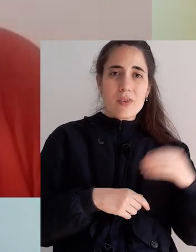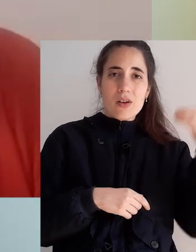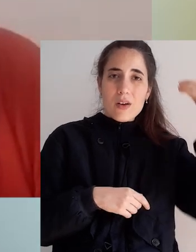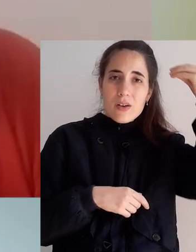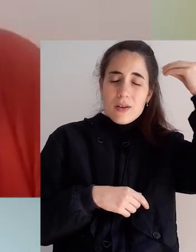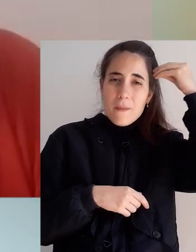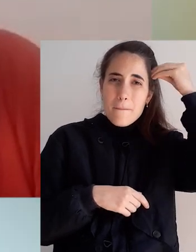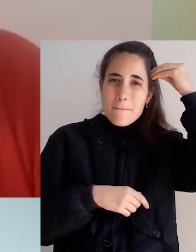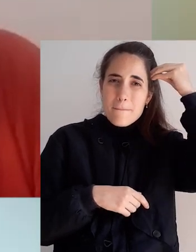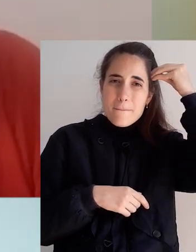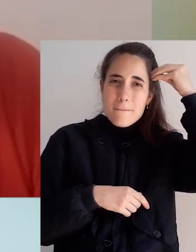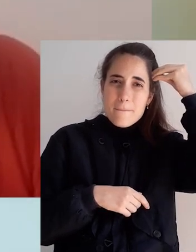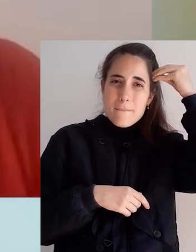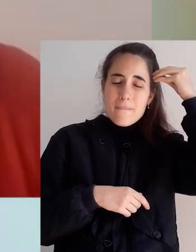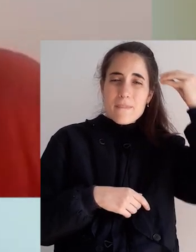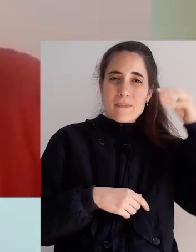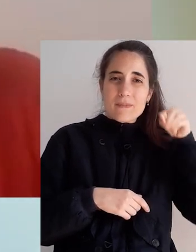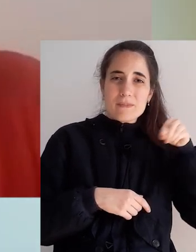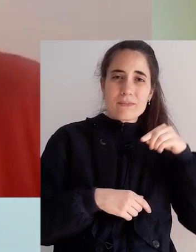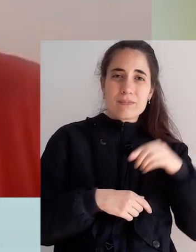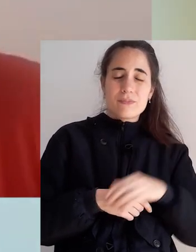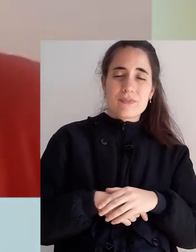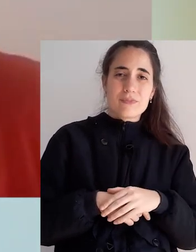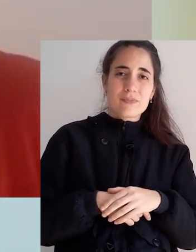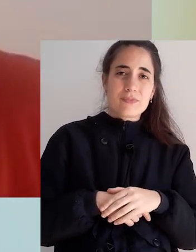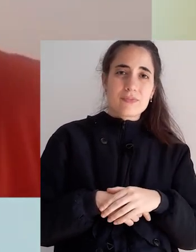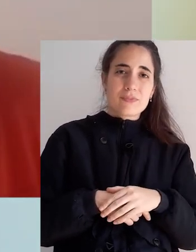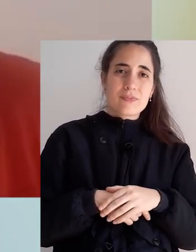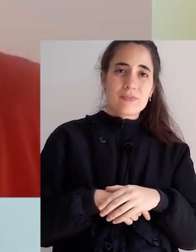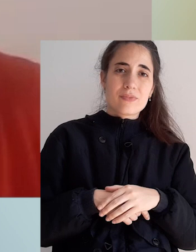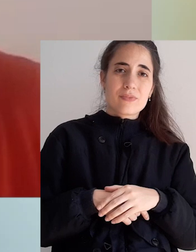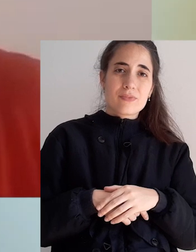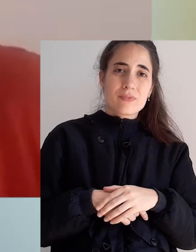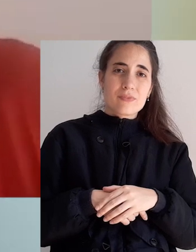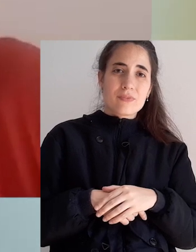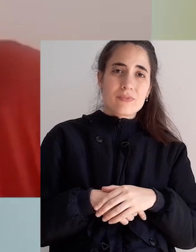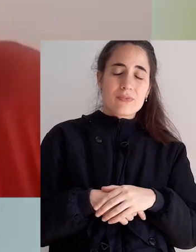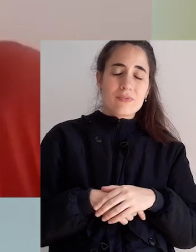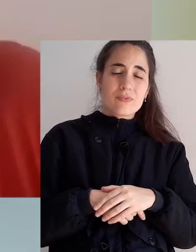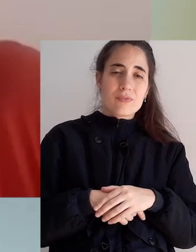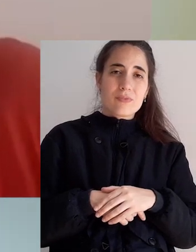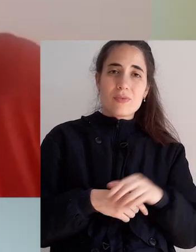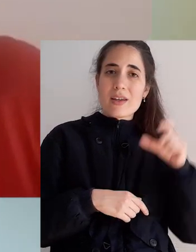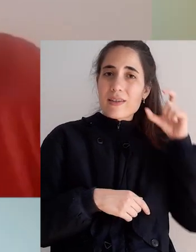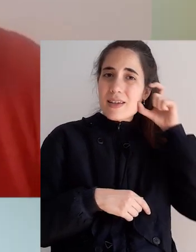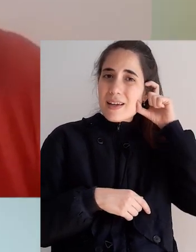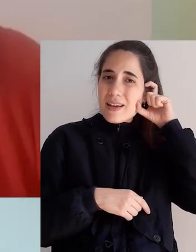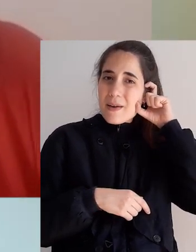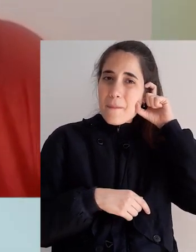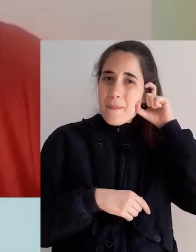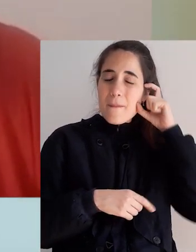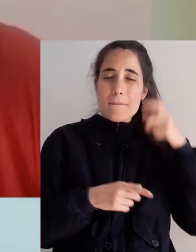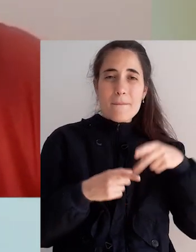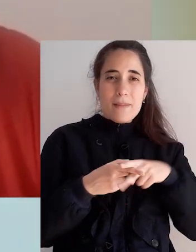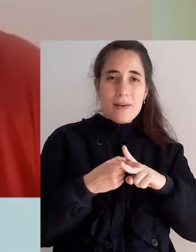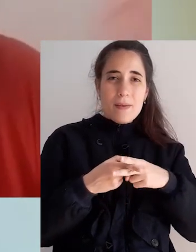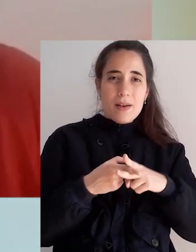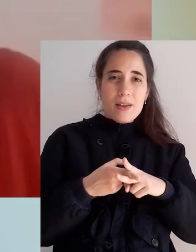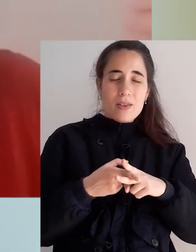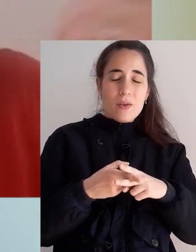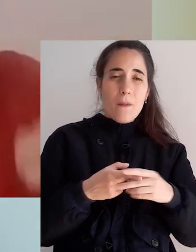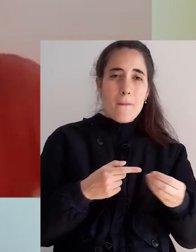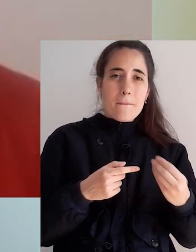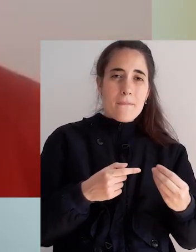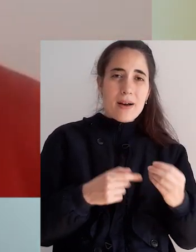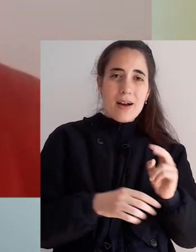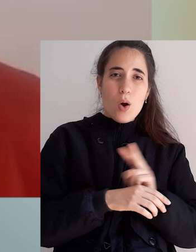atienda a una persona en su casa que tenga discapacidad y que le permita hacer una vida independiente con